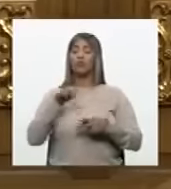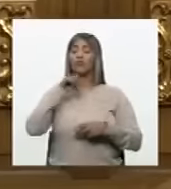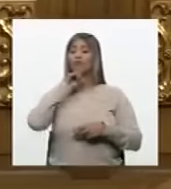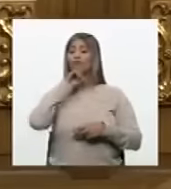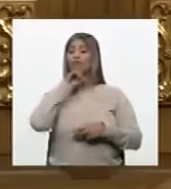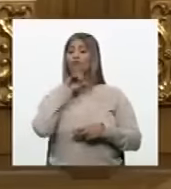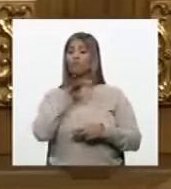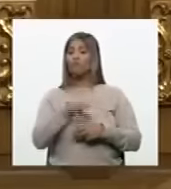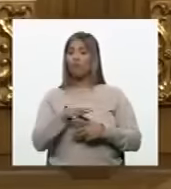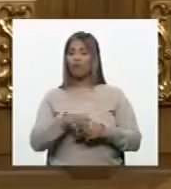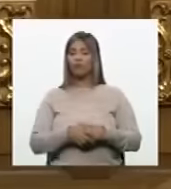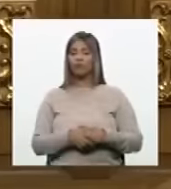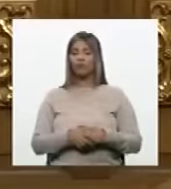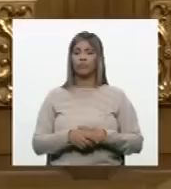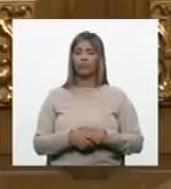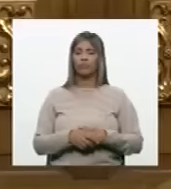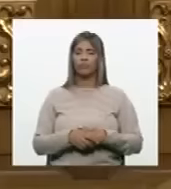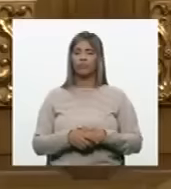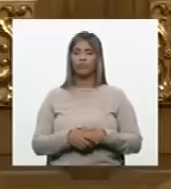histórico.